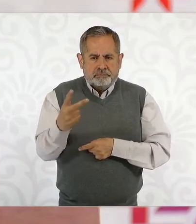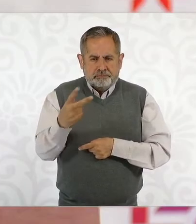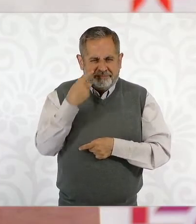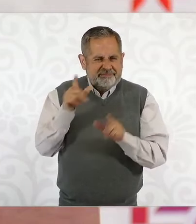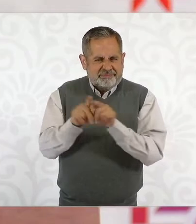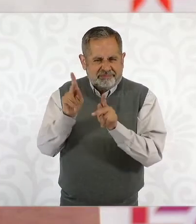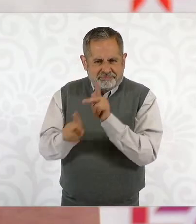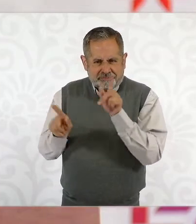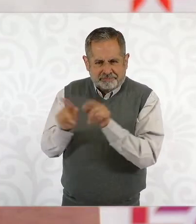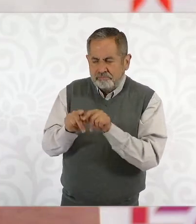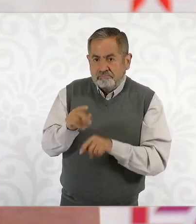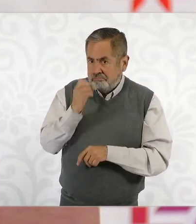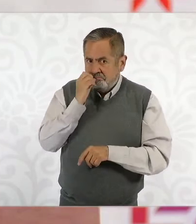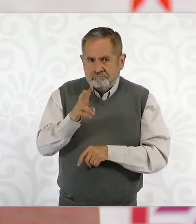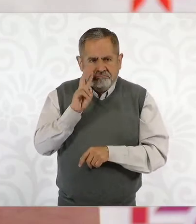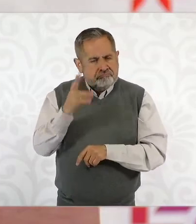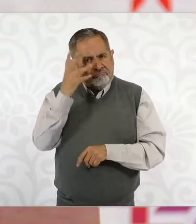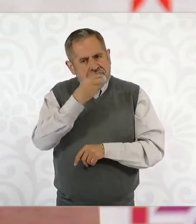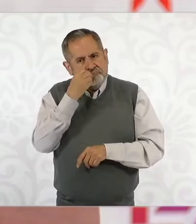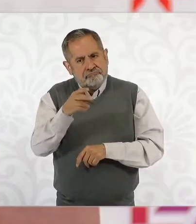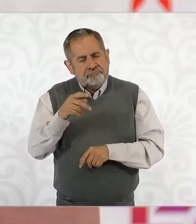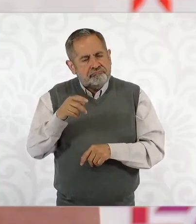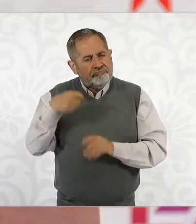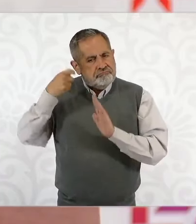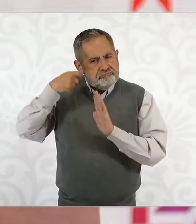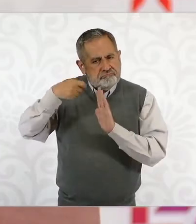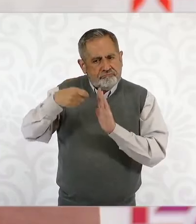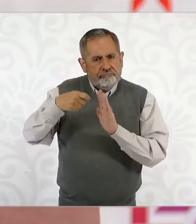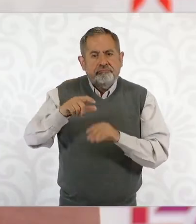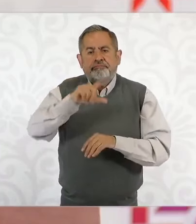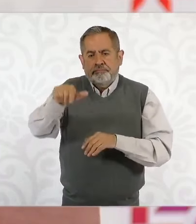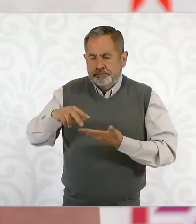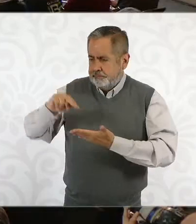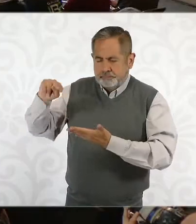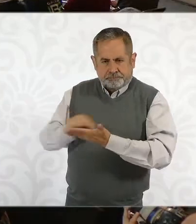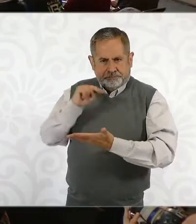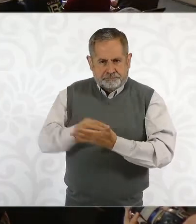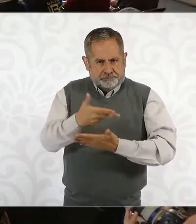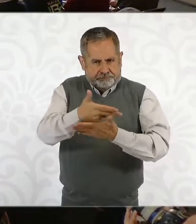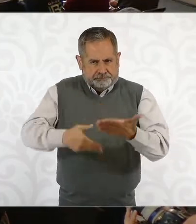pedacito porque realmente quedó muy bonito. Y luego firmamos el decreto.